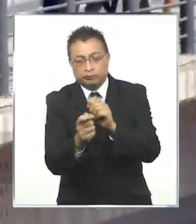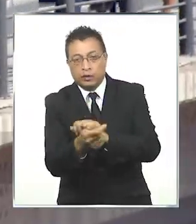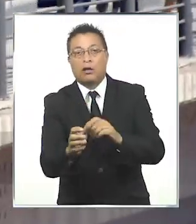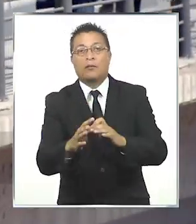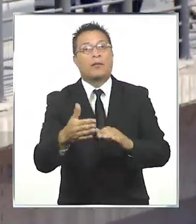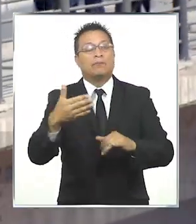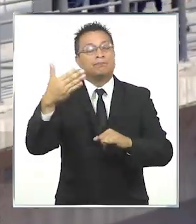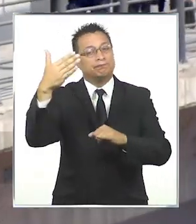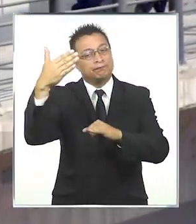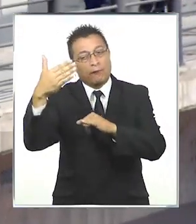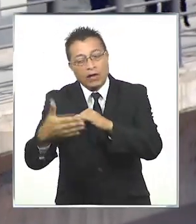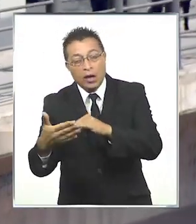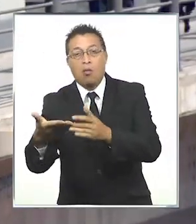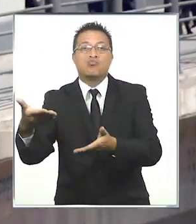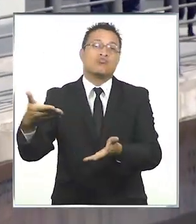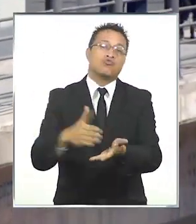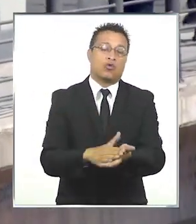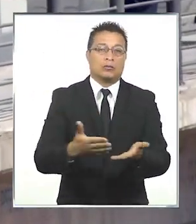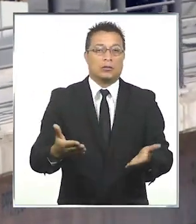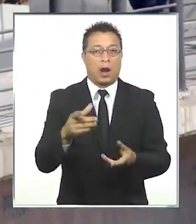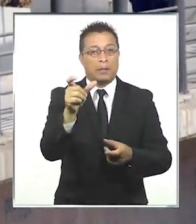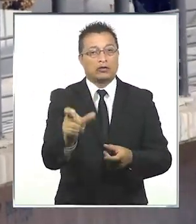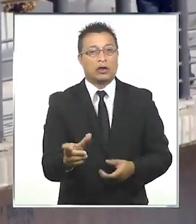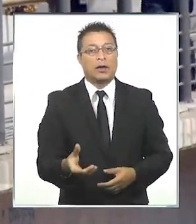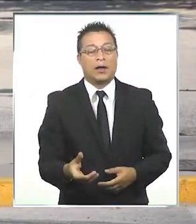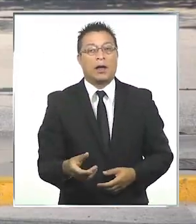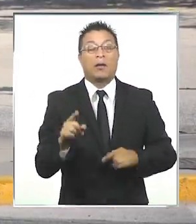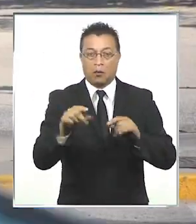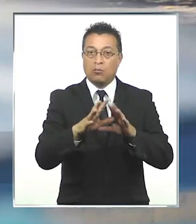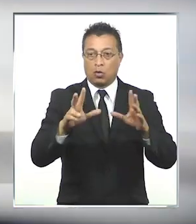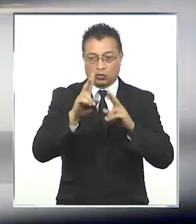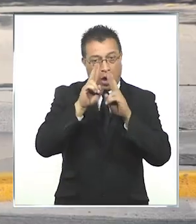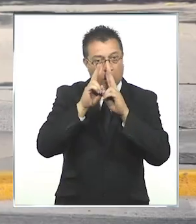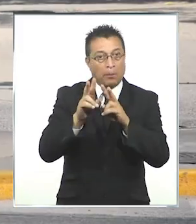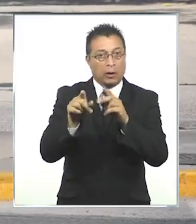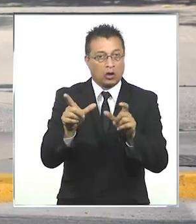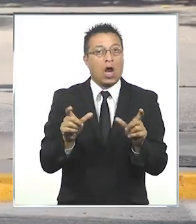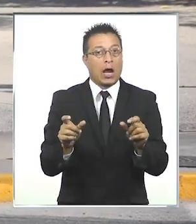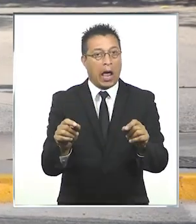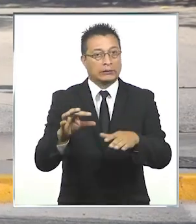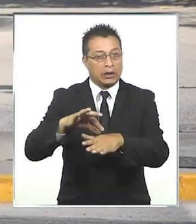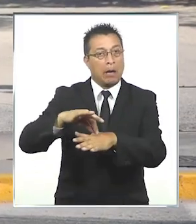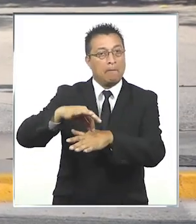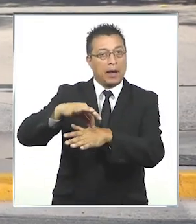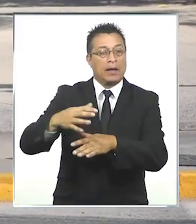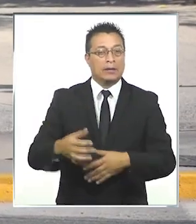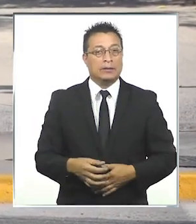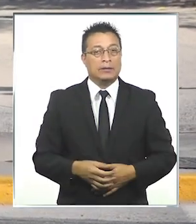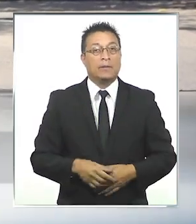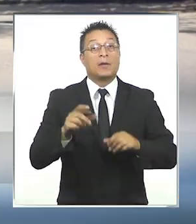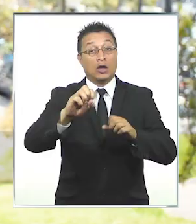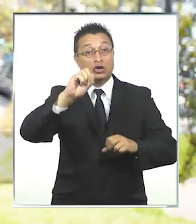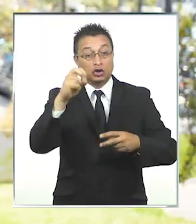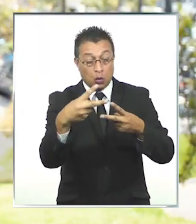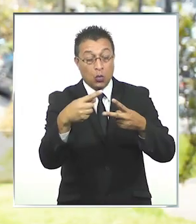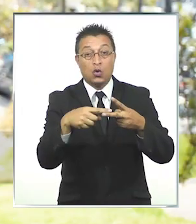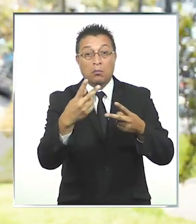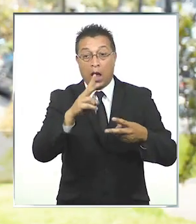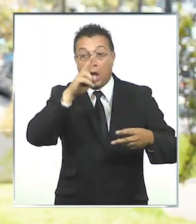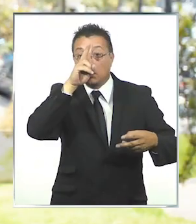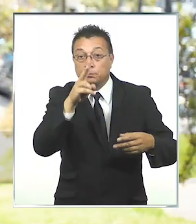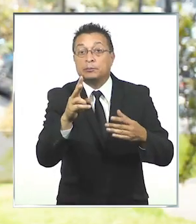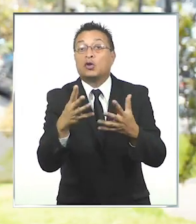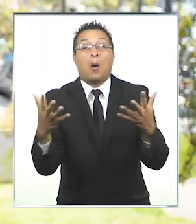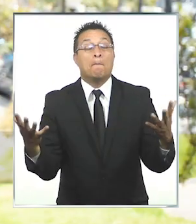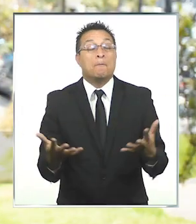dan ramificaciones que determinan finalmente la muerte del paciente. Así que le tenemos mucho respeto a esta enfermedad. La segunda